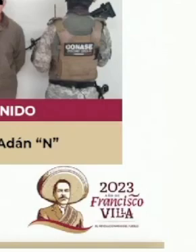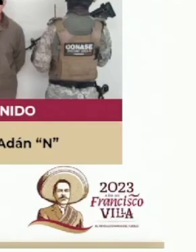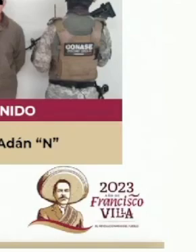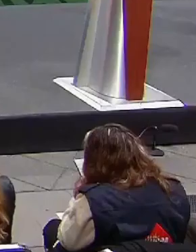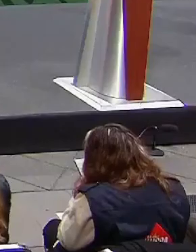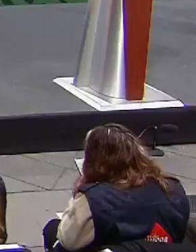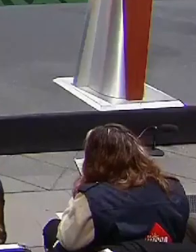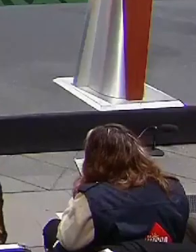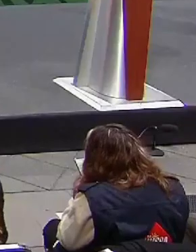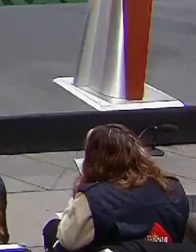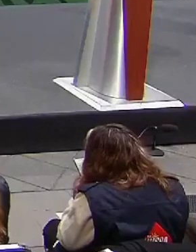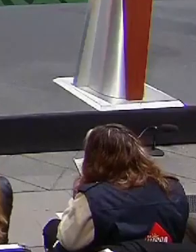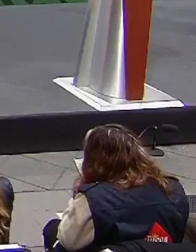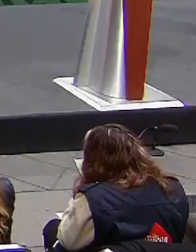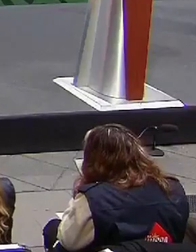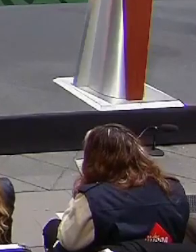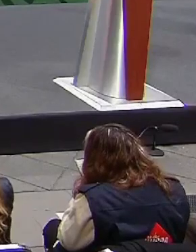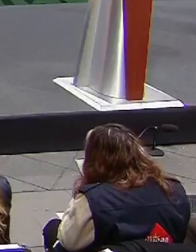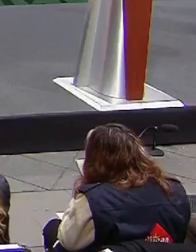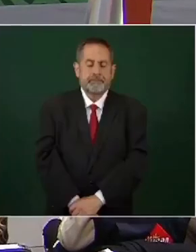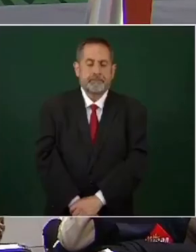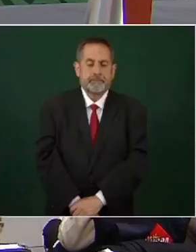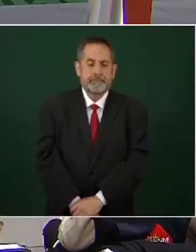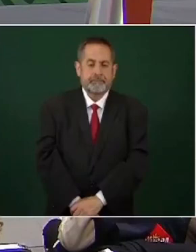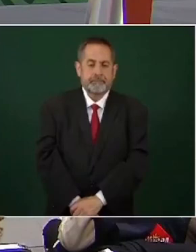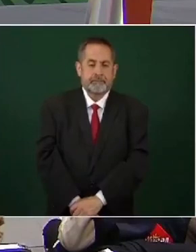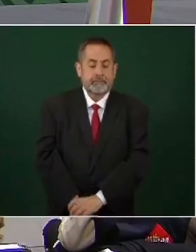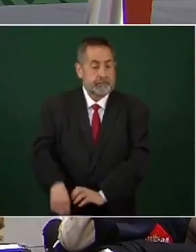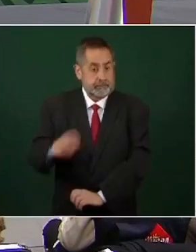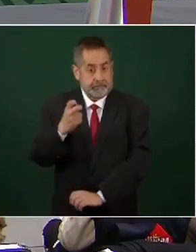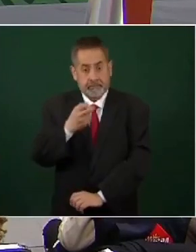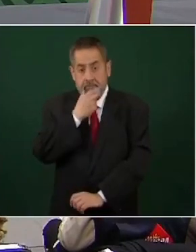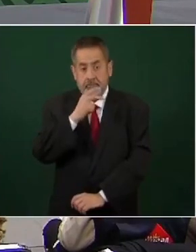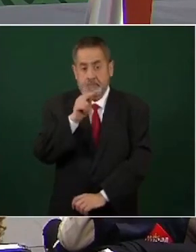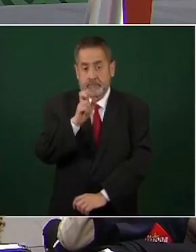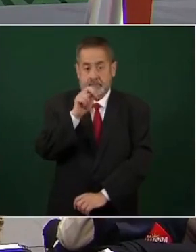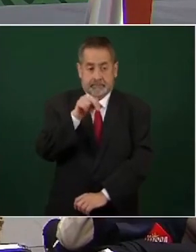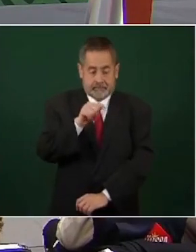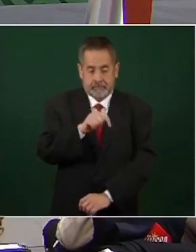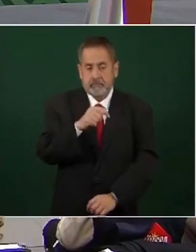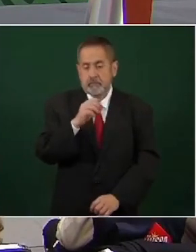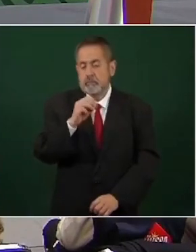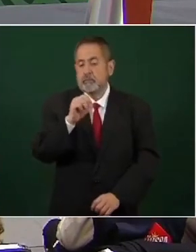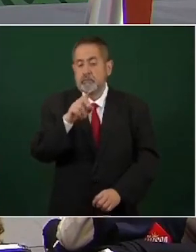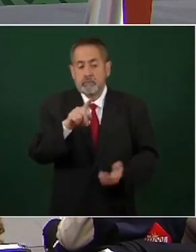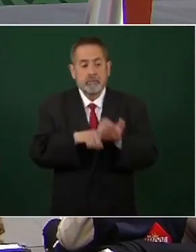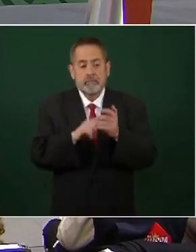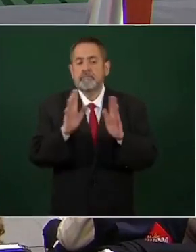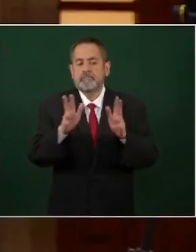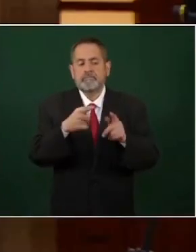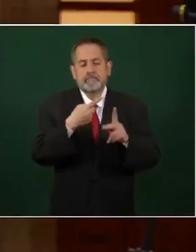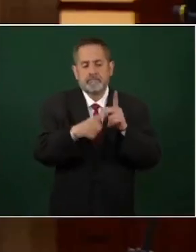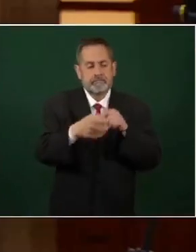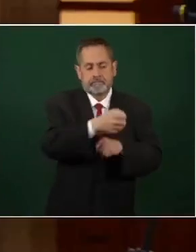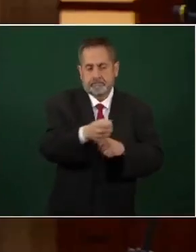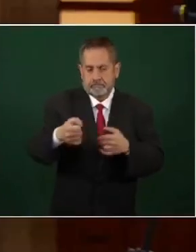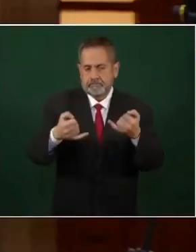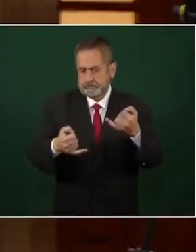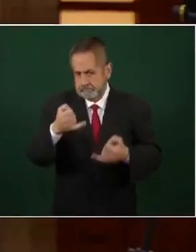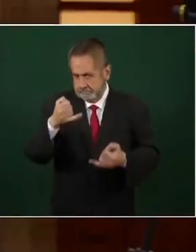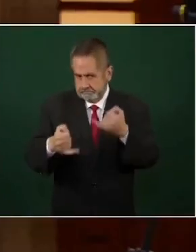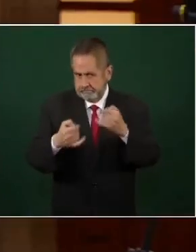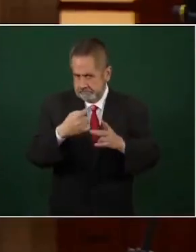Adelante. Este caso de Ken Omar N. fue también ya vinculado a proceso. Es la persona que fue